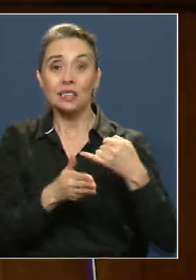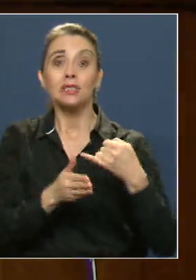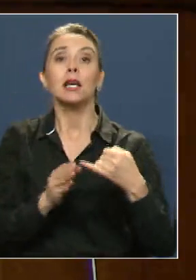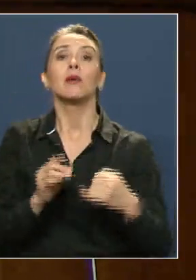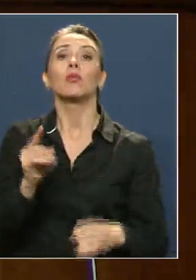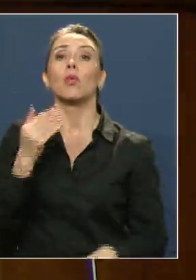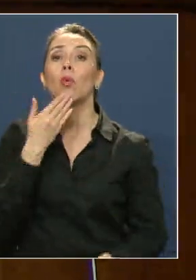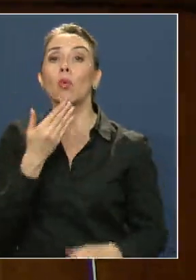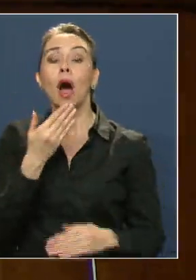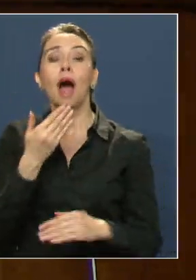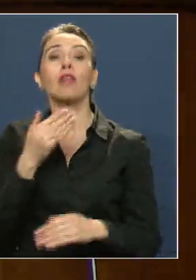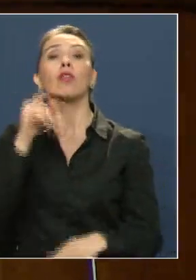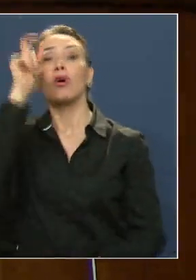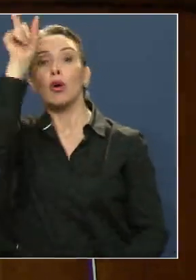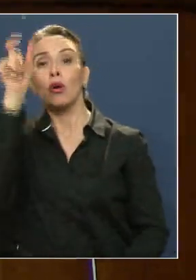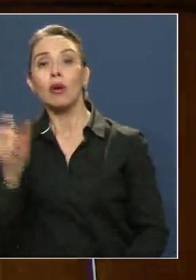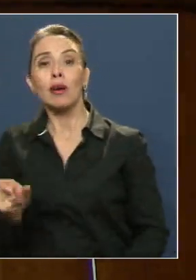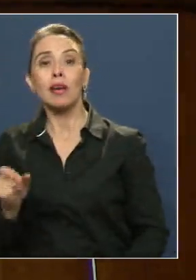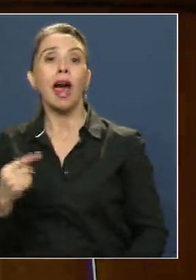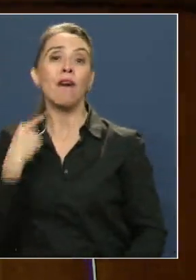víctima alcance la mayoría de edad.